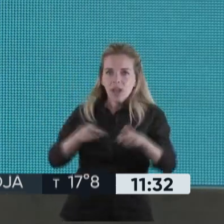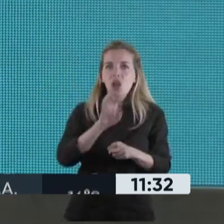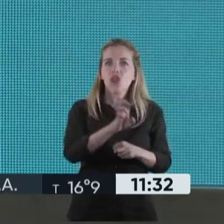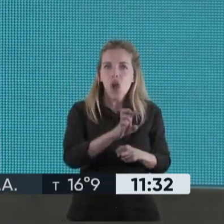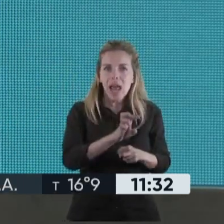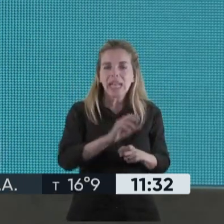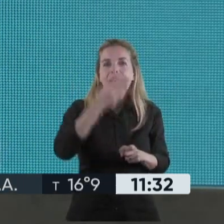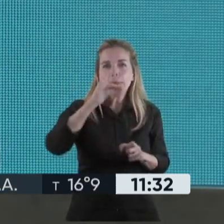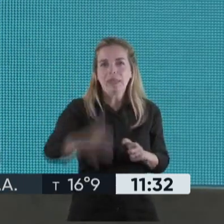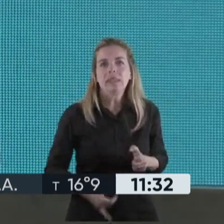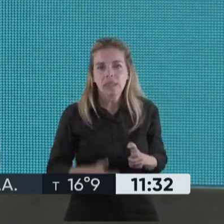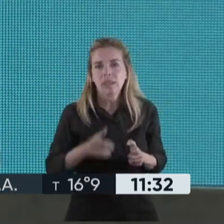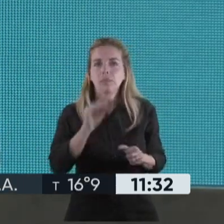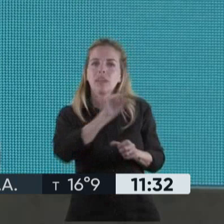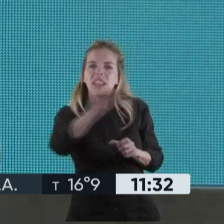dispongan de una parte.